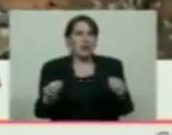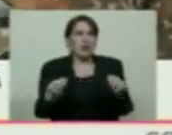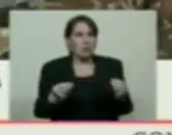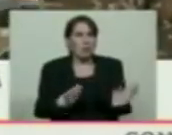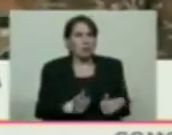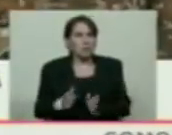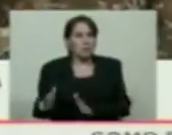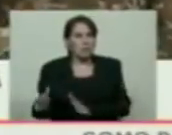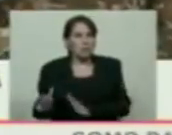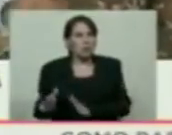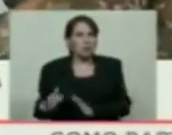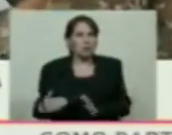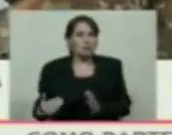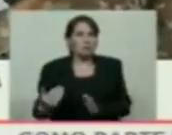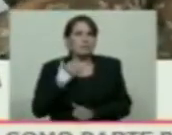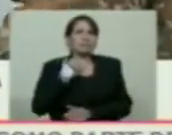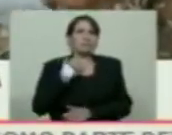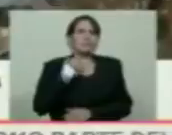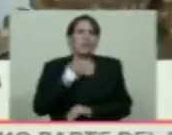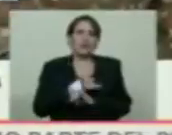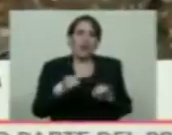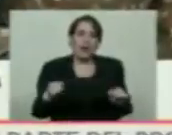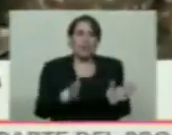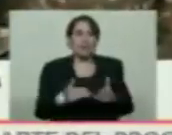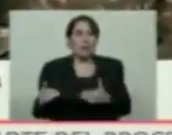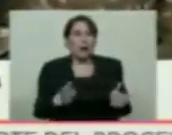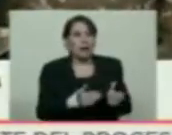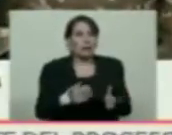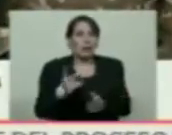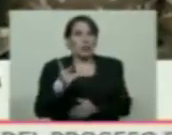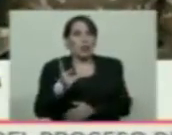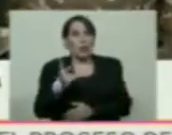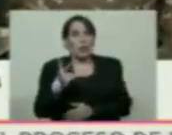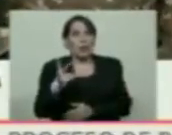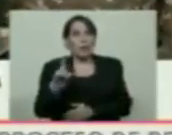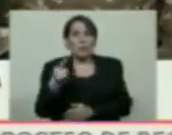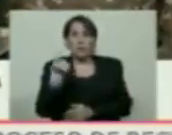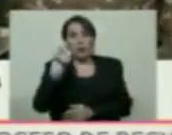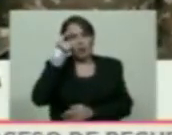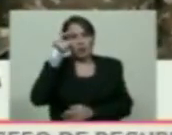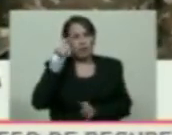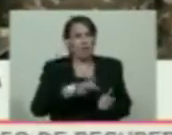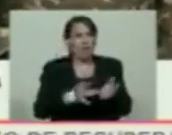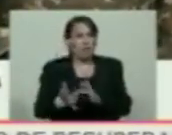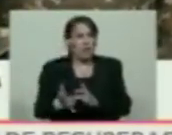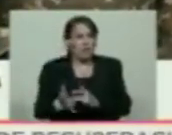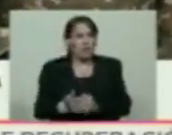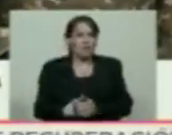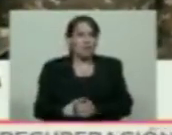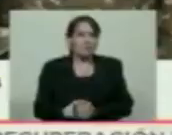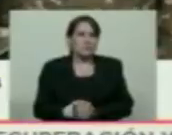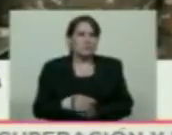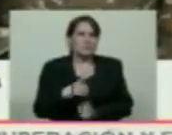afectado tanto en los fines del mes de marzo como en los dos primeros días de abril. Así que del 3 al 11